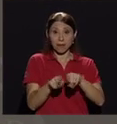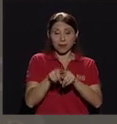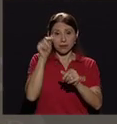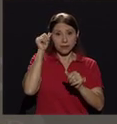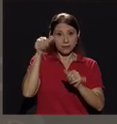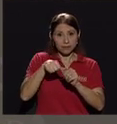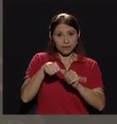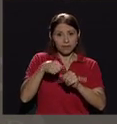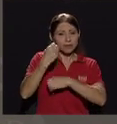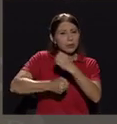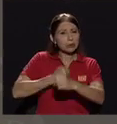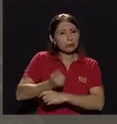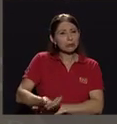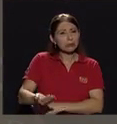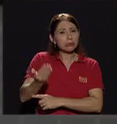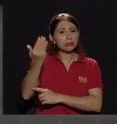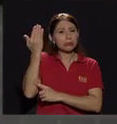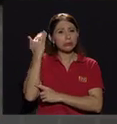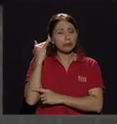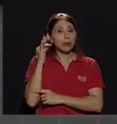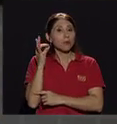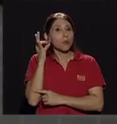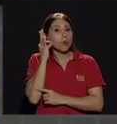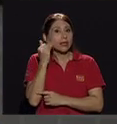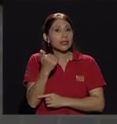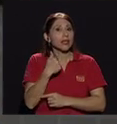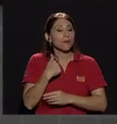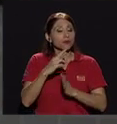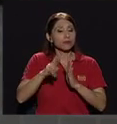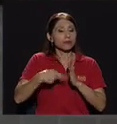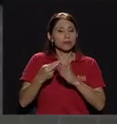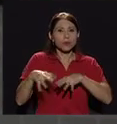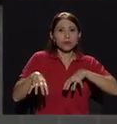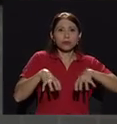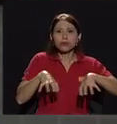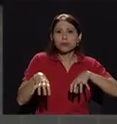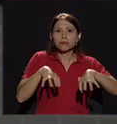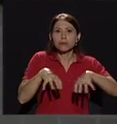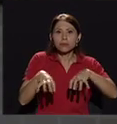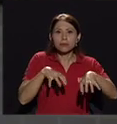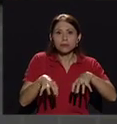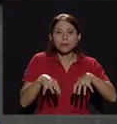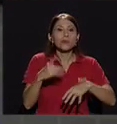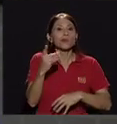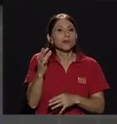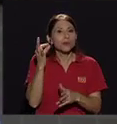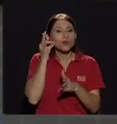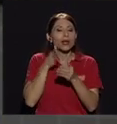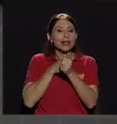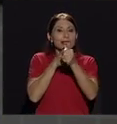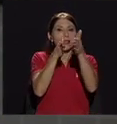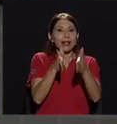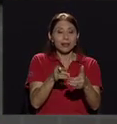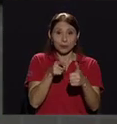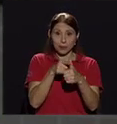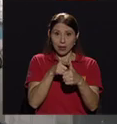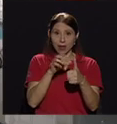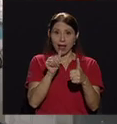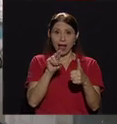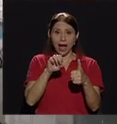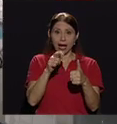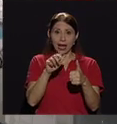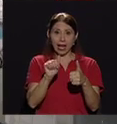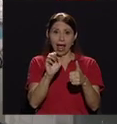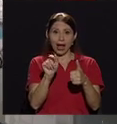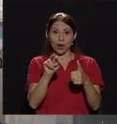recordar es que las mujeres en la época teníamos un papel muy activo. Había lideresas, me refiero a Ángela Cuña